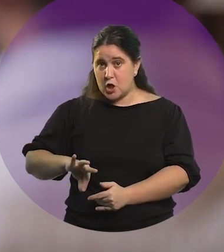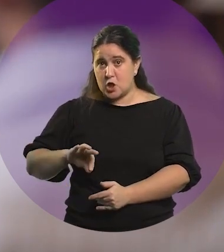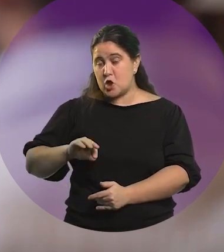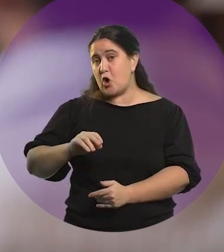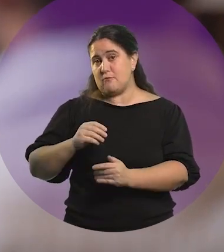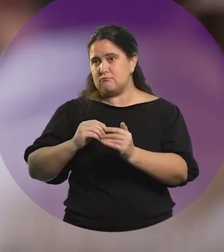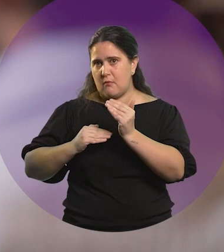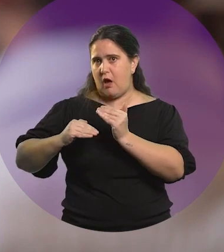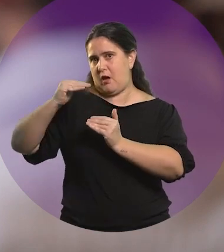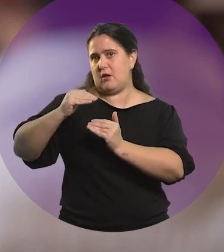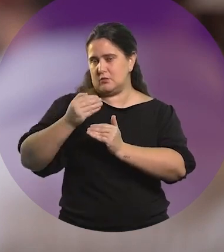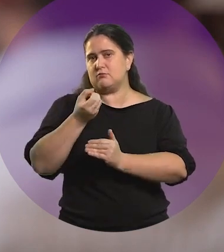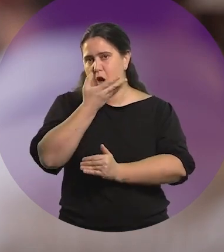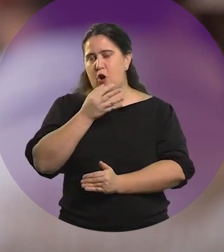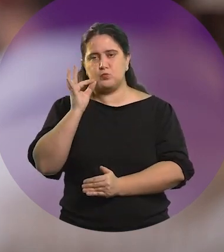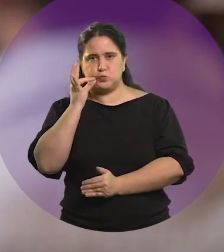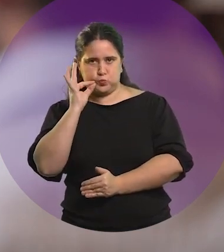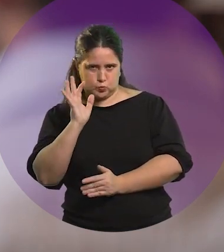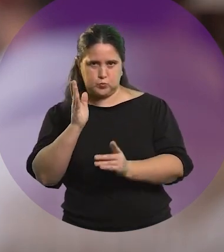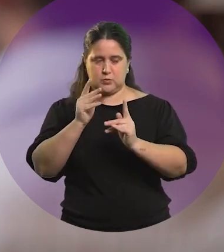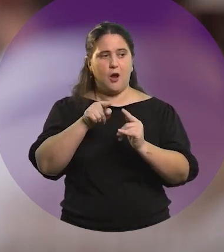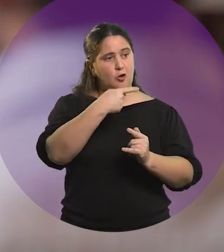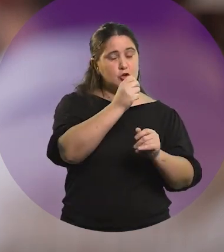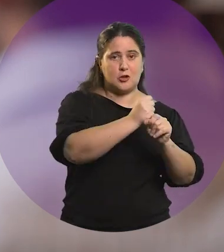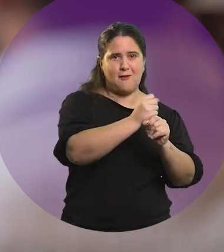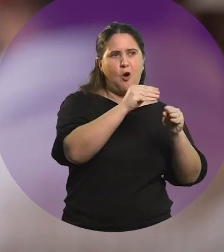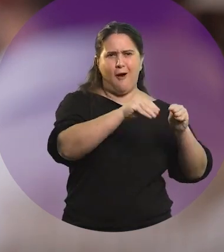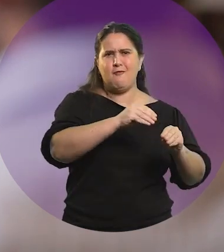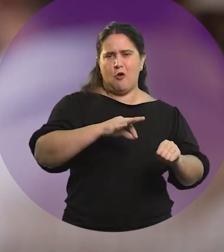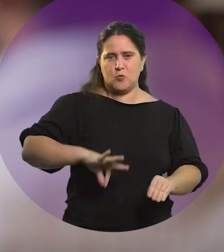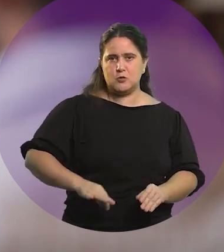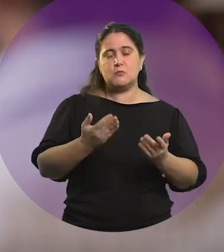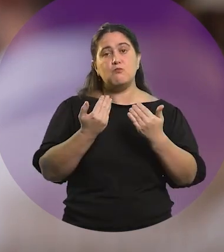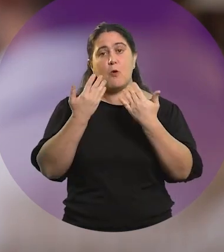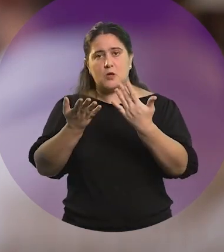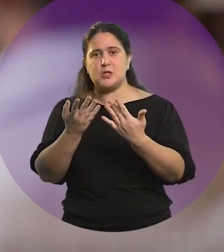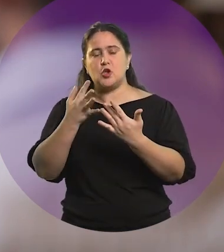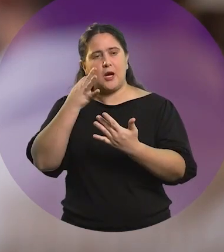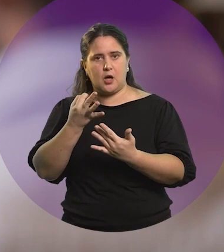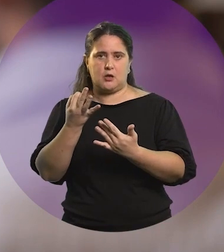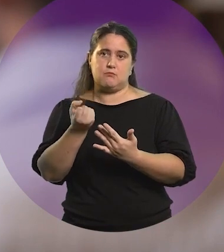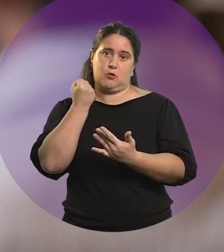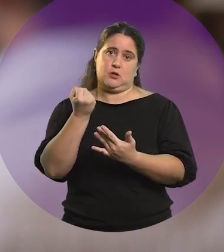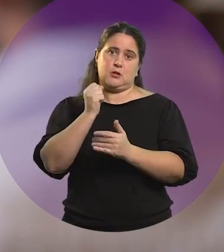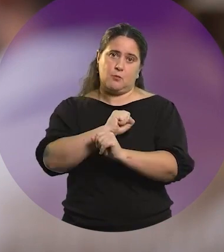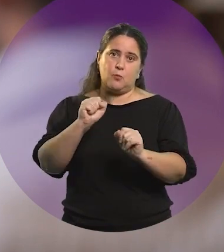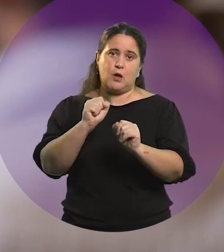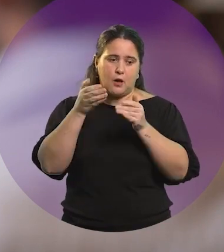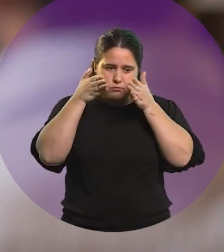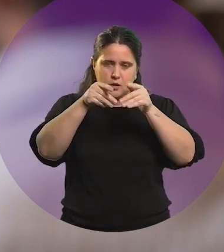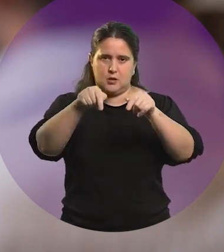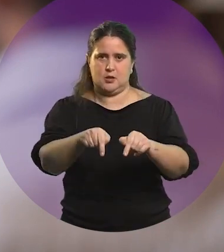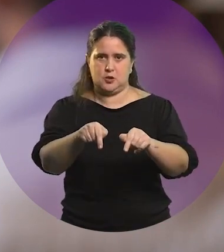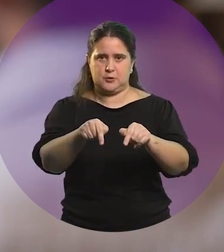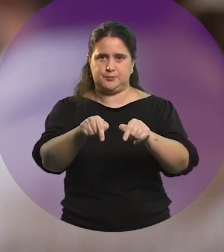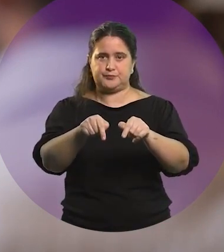son 2/3 superiores al resto del mercado. Entonces, por esas cuestiones es que nos parece primero importante poner el